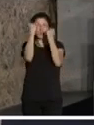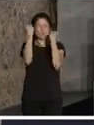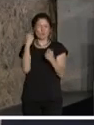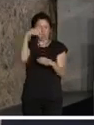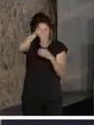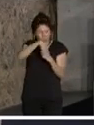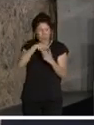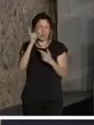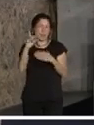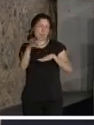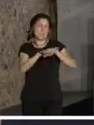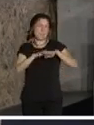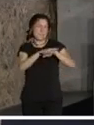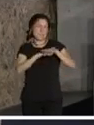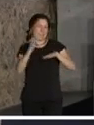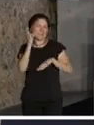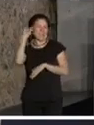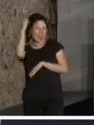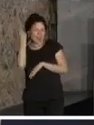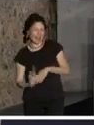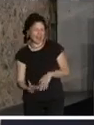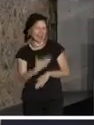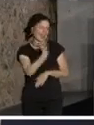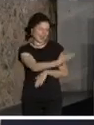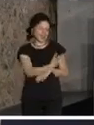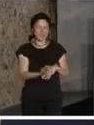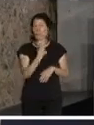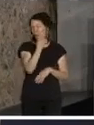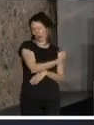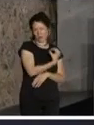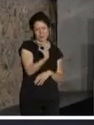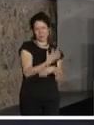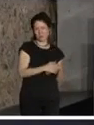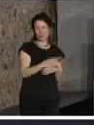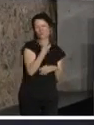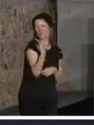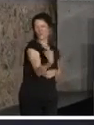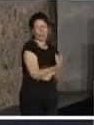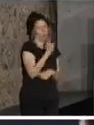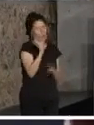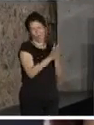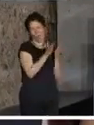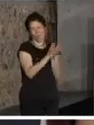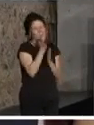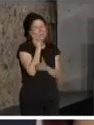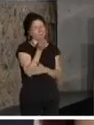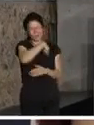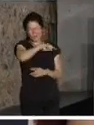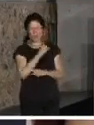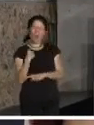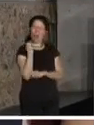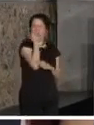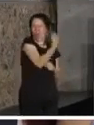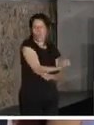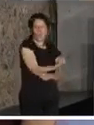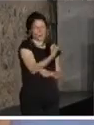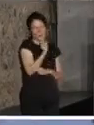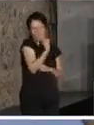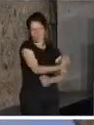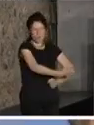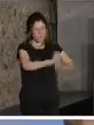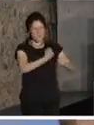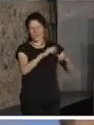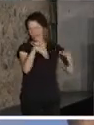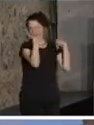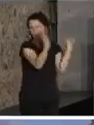las gracias a nuestra ministra Irene Montero y decirte que no estás sola compañera que tienes todas nuestras fuerzas